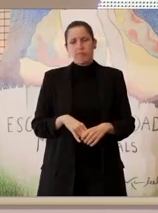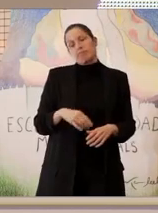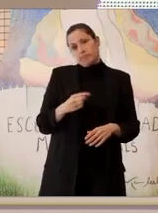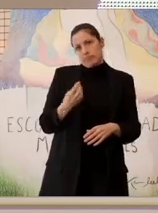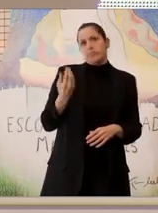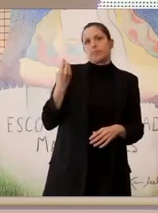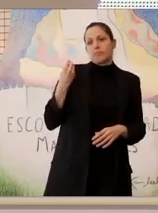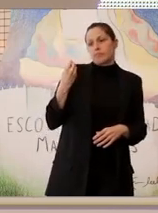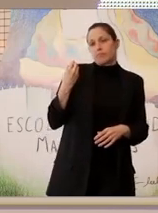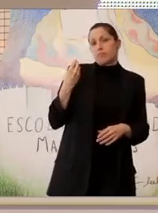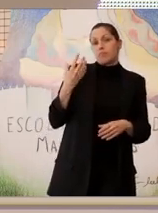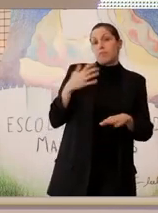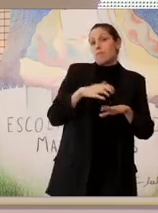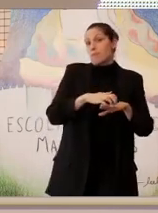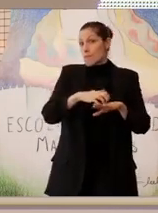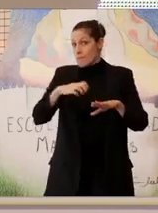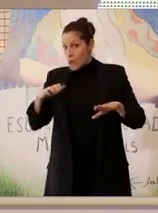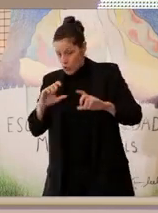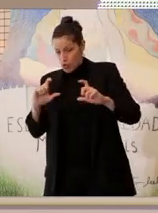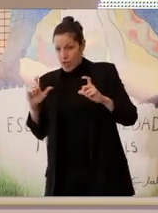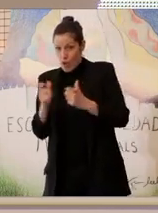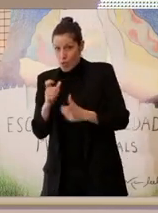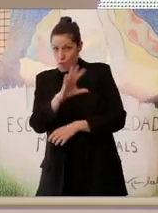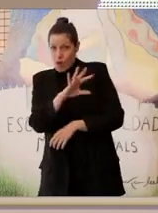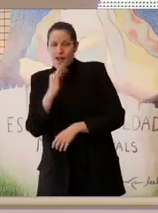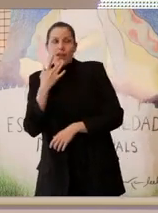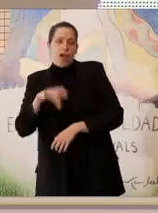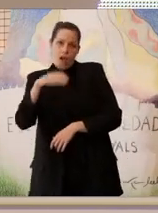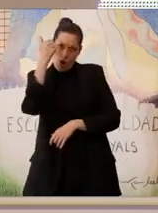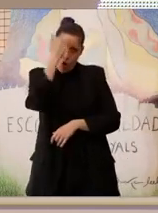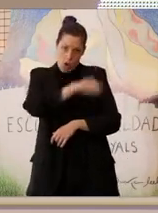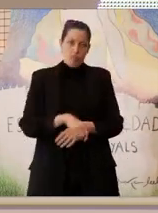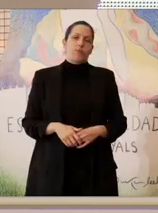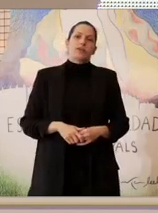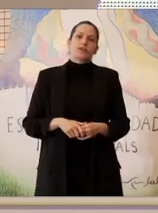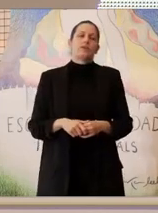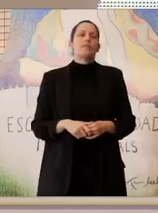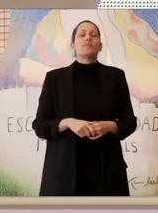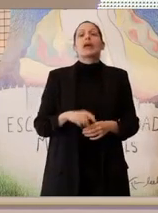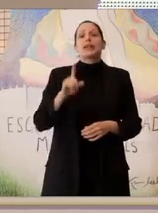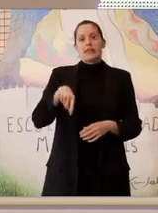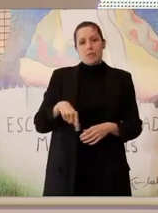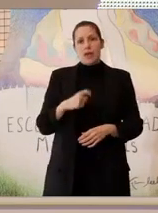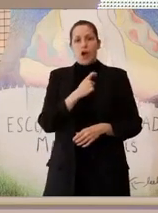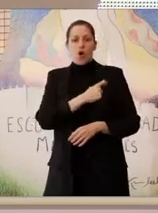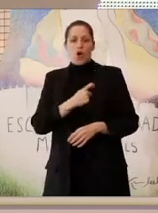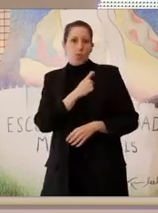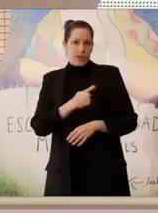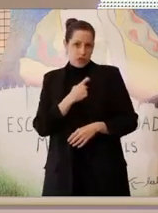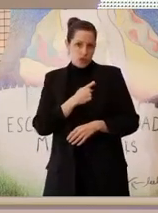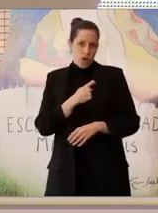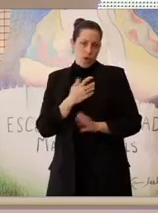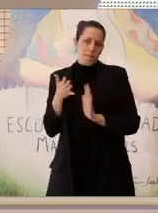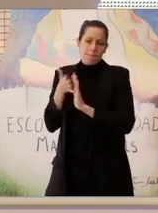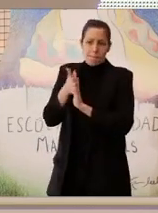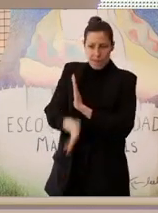también mayoritariamente por hombres, tengo aquí los datos, y la Comisión Permanente, que es la terna que se propone en los